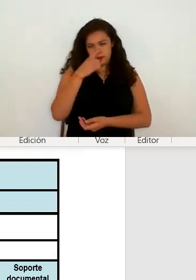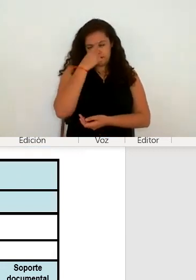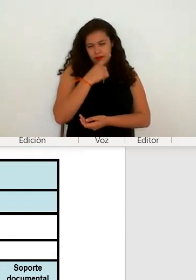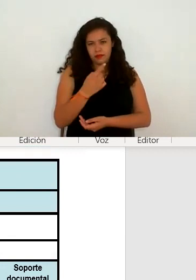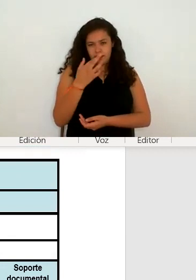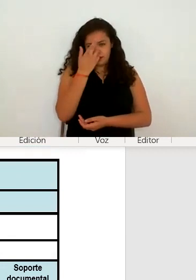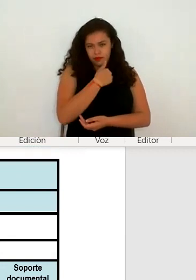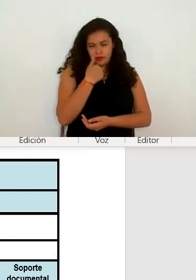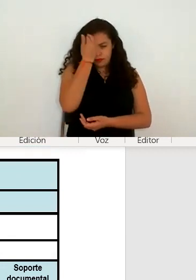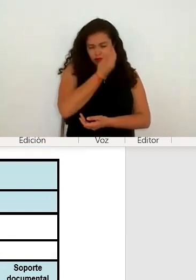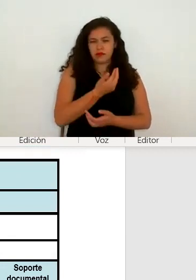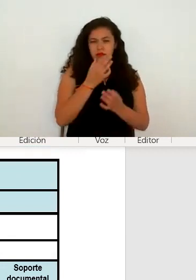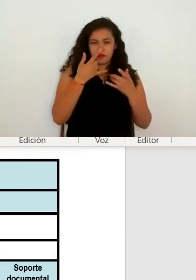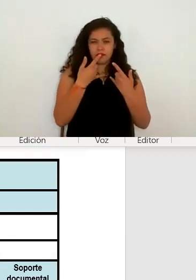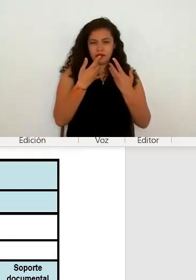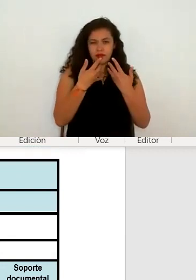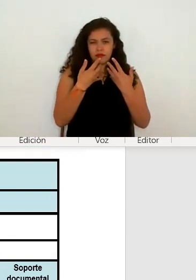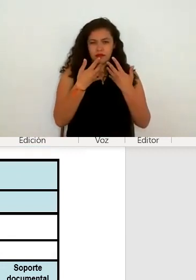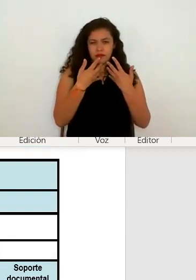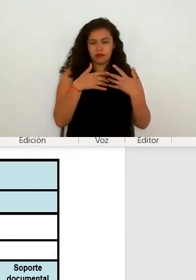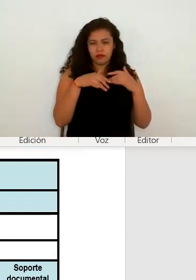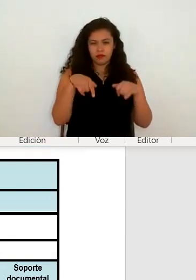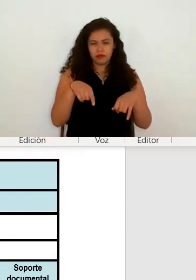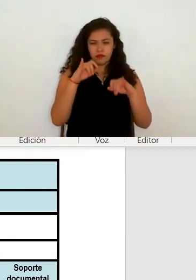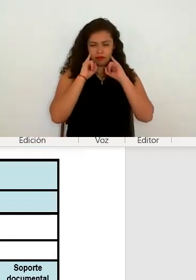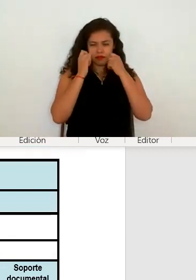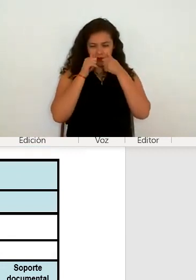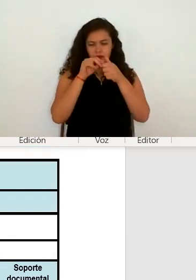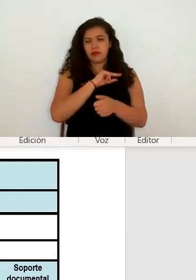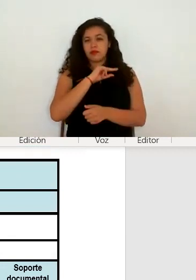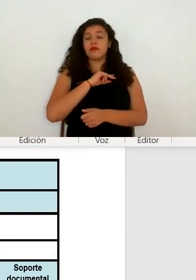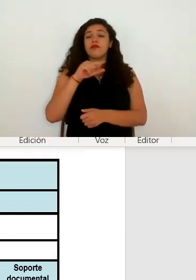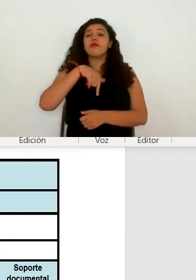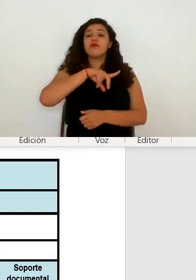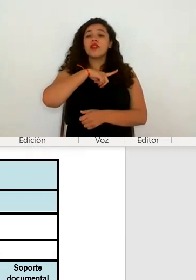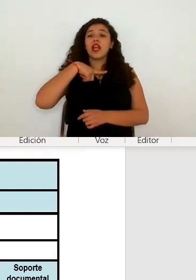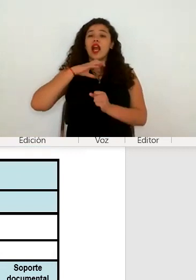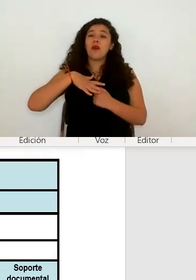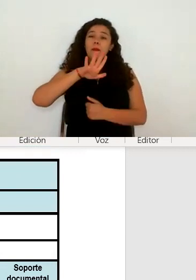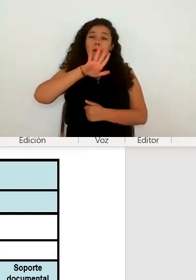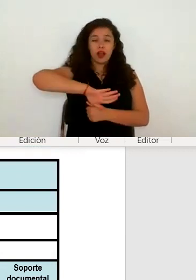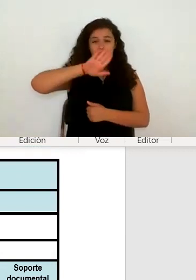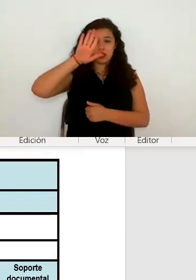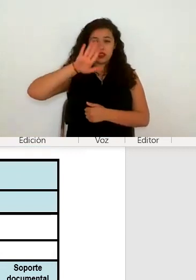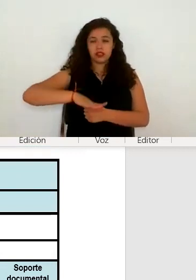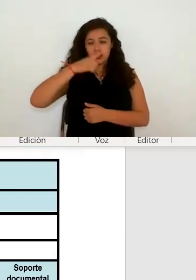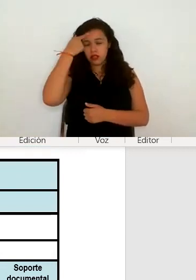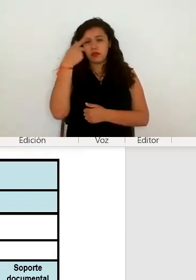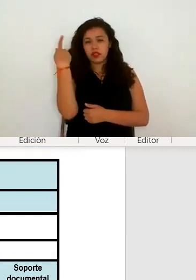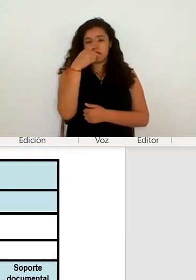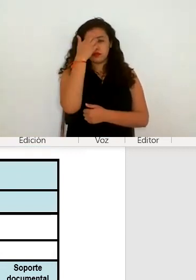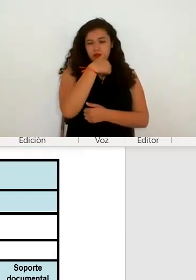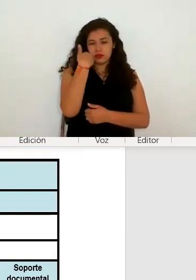las funciones de la Junta de Asistencia. Ustedes tendrían que hacer algo similar para analizar cuáles son